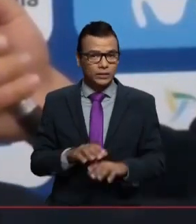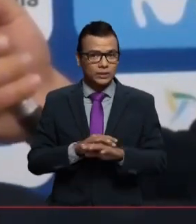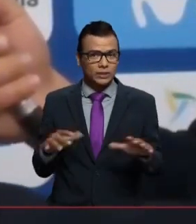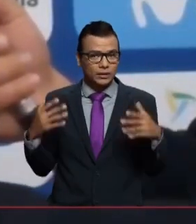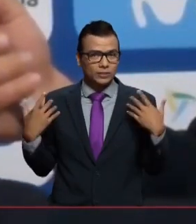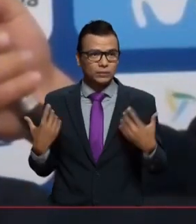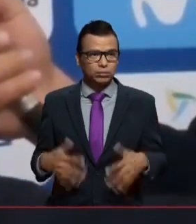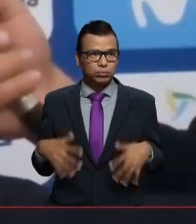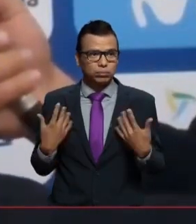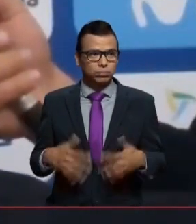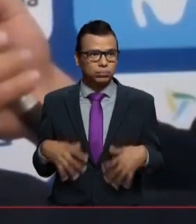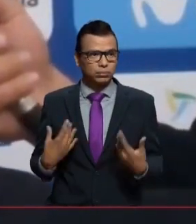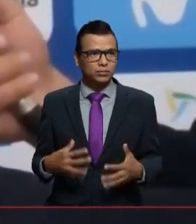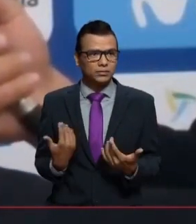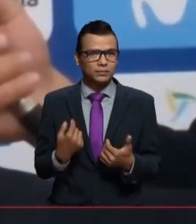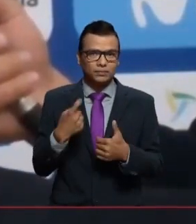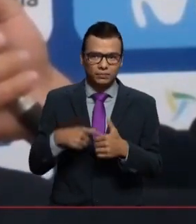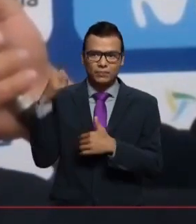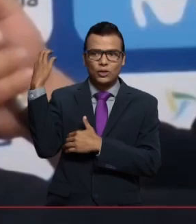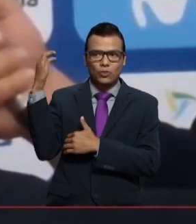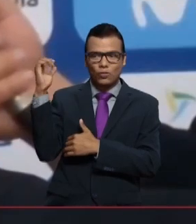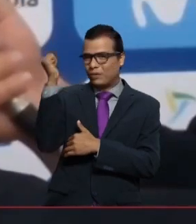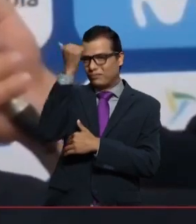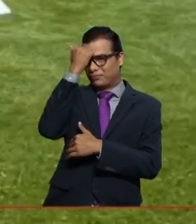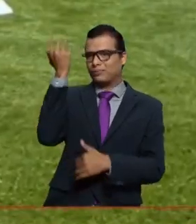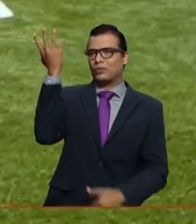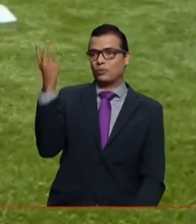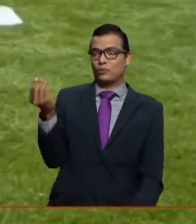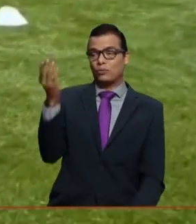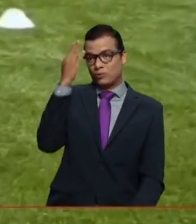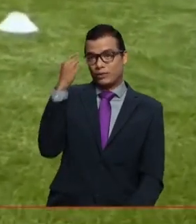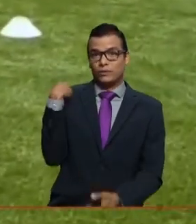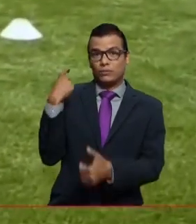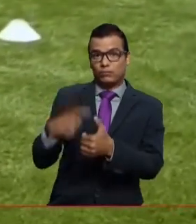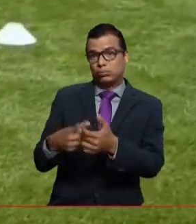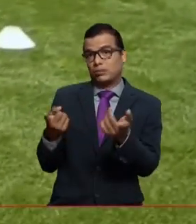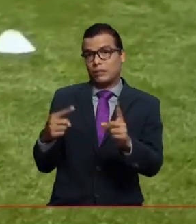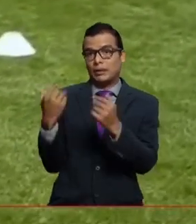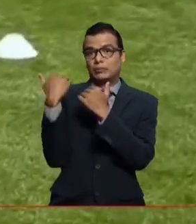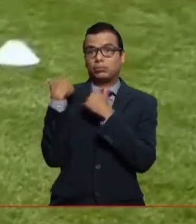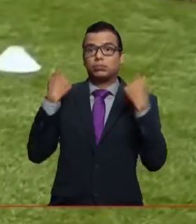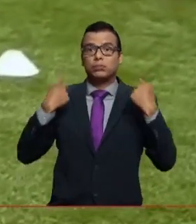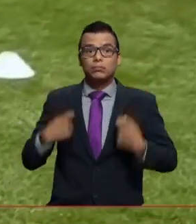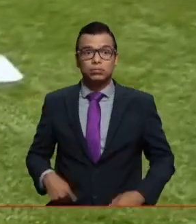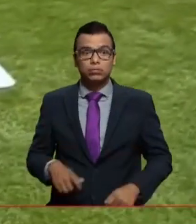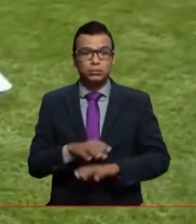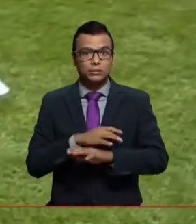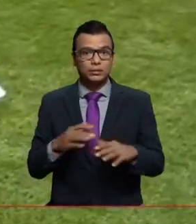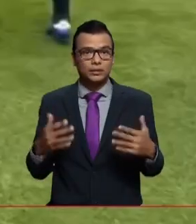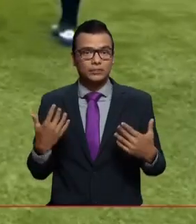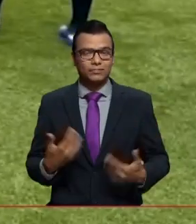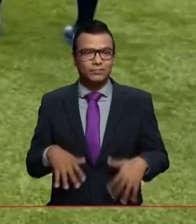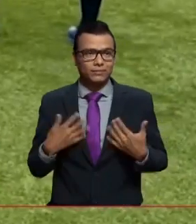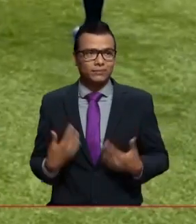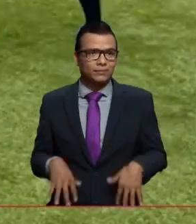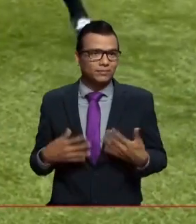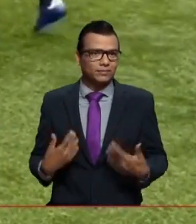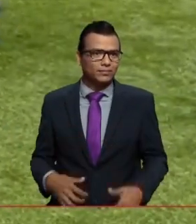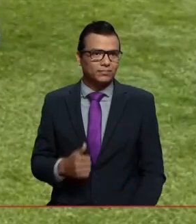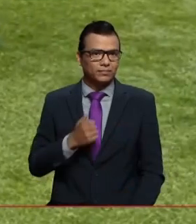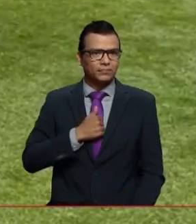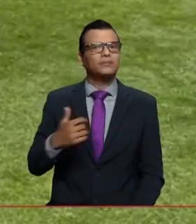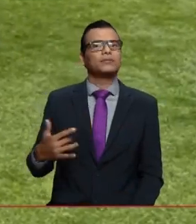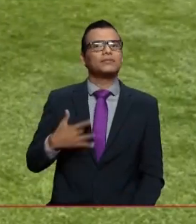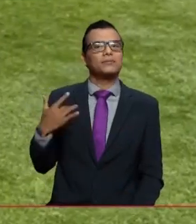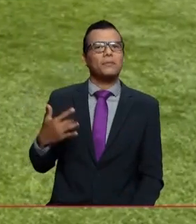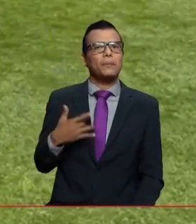estamos en la Selección Colombia de Mayores, que es una responsabilidad muy grande. Y nada, esto nos suma demasiado, pues a mí personalmente,